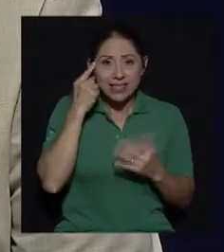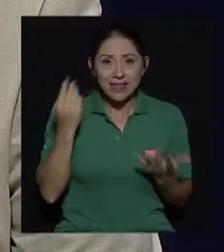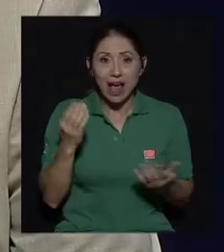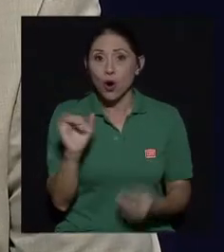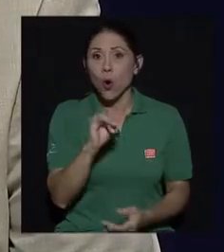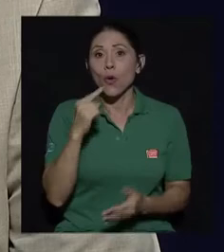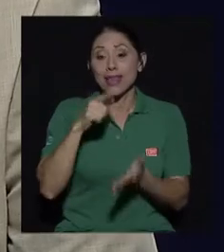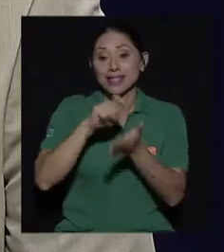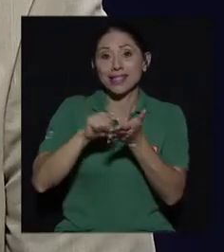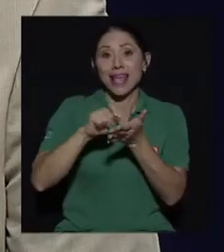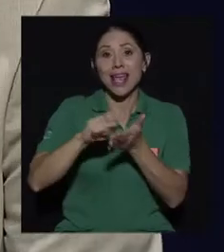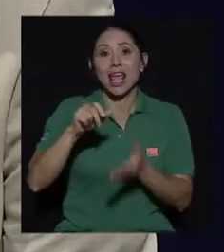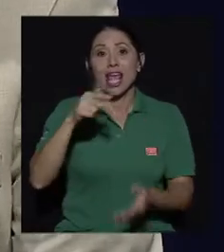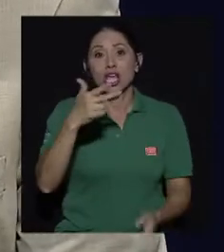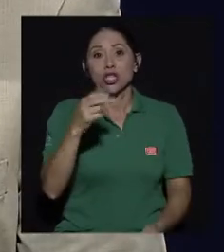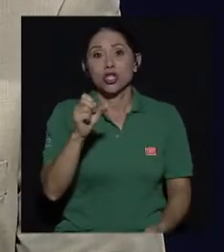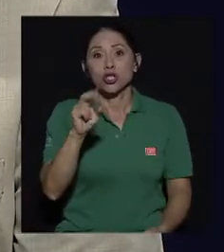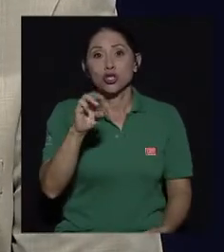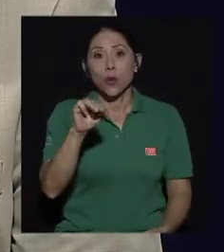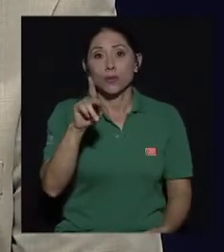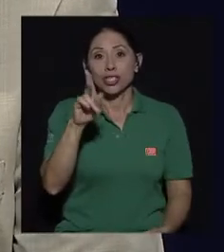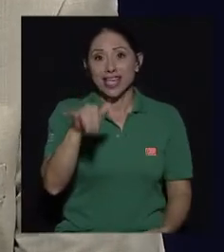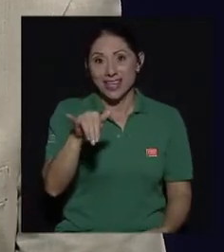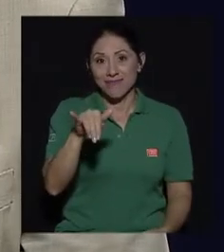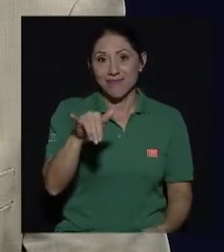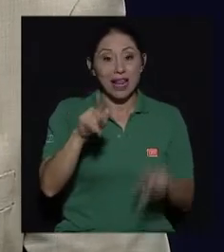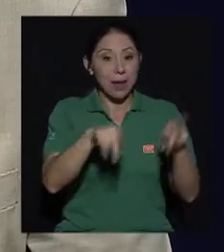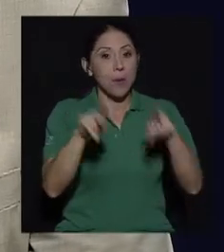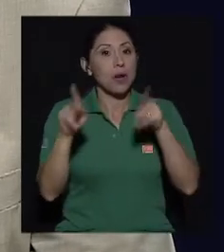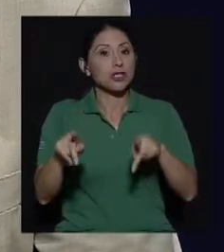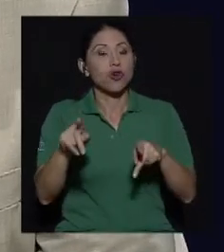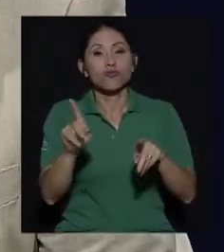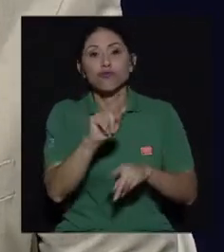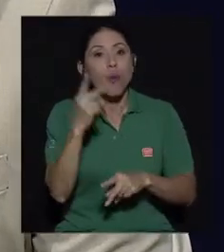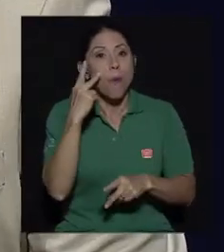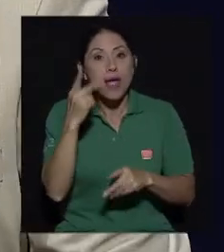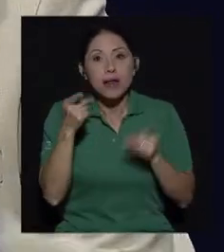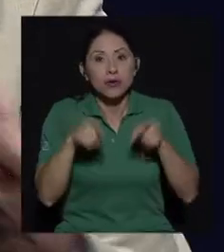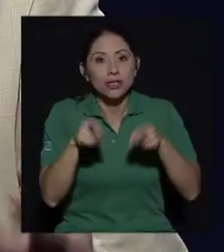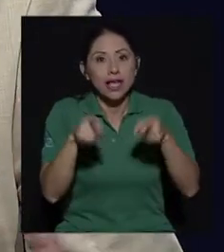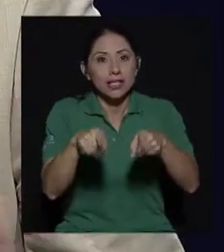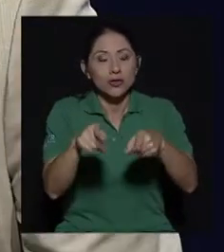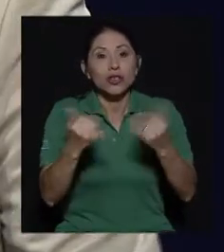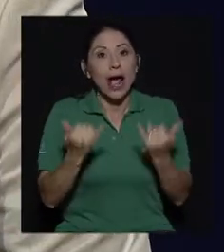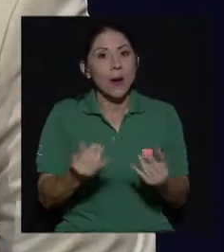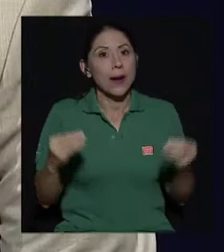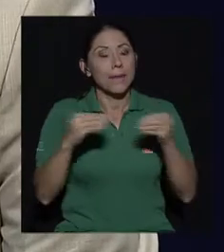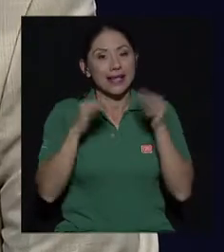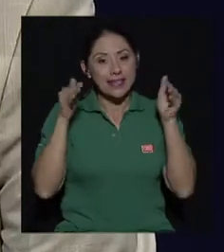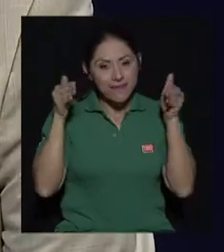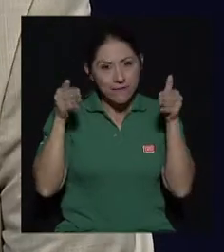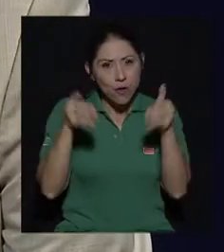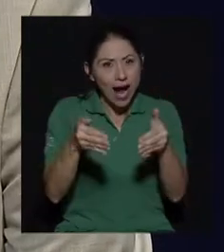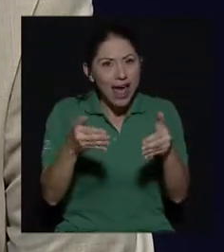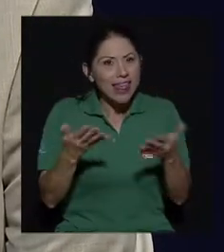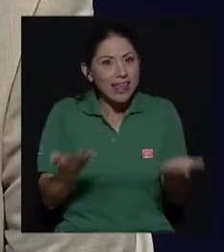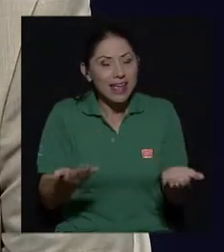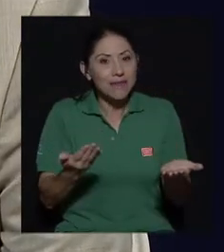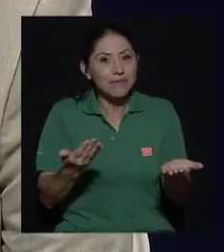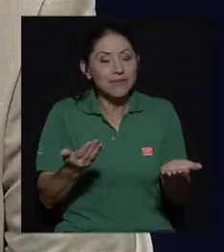donde como dice chomsky donde la población dejó de ver los hechos y ahora está más enfocada en